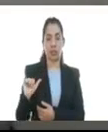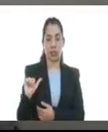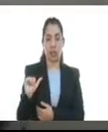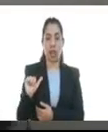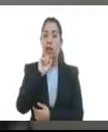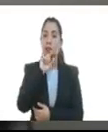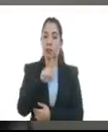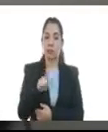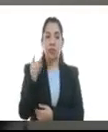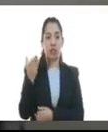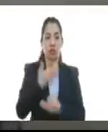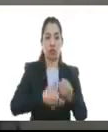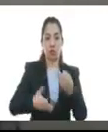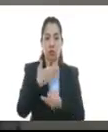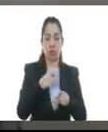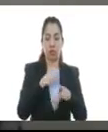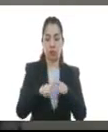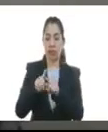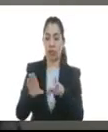afro.